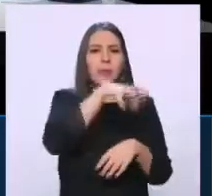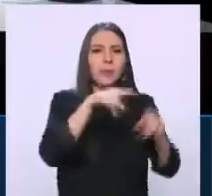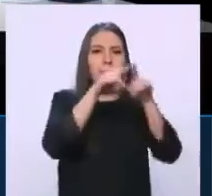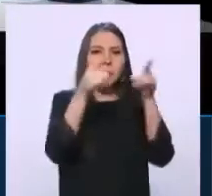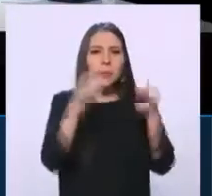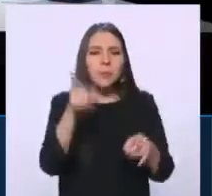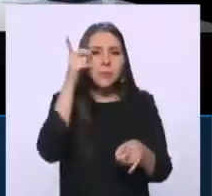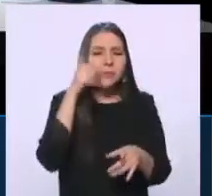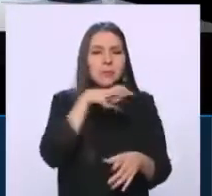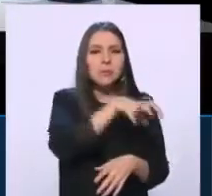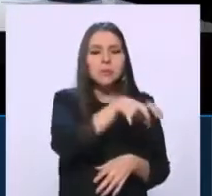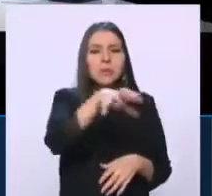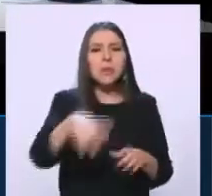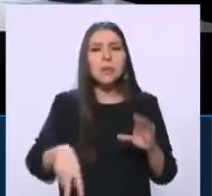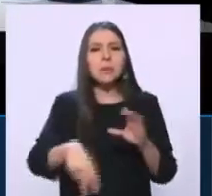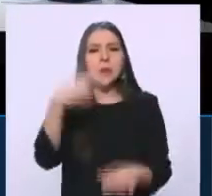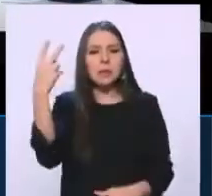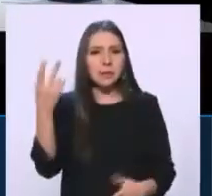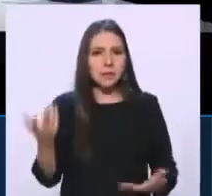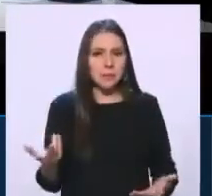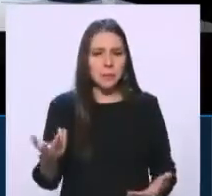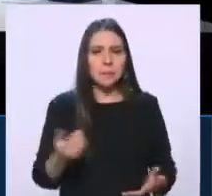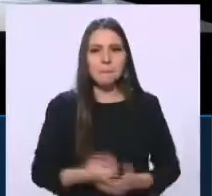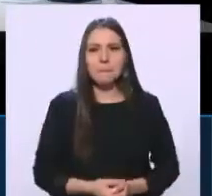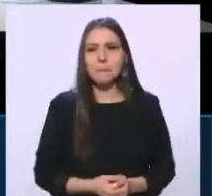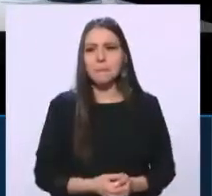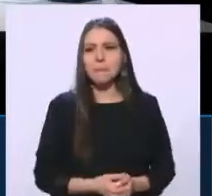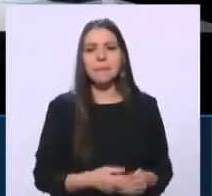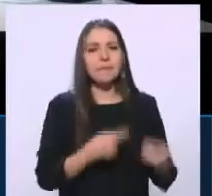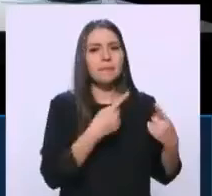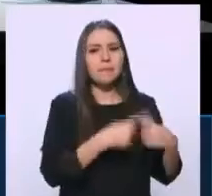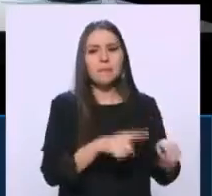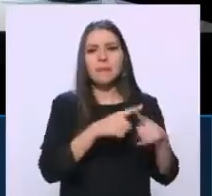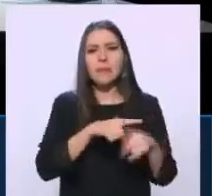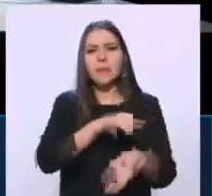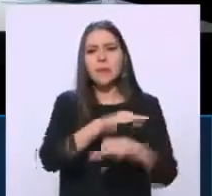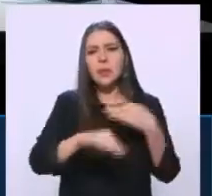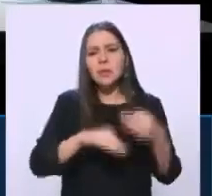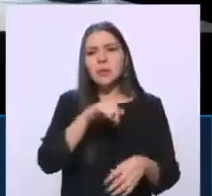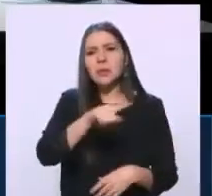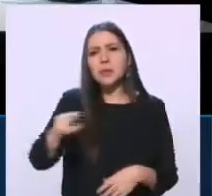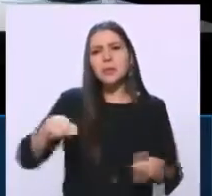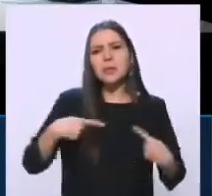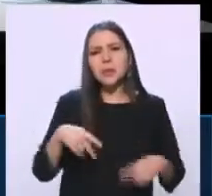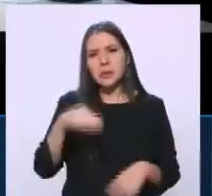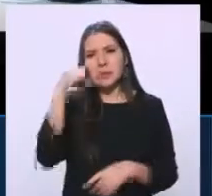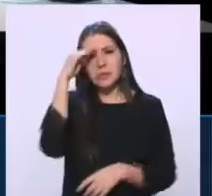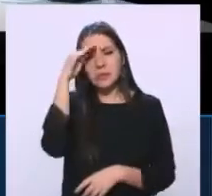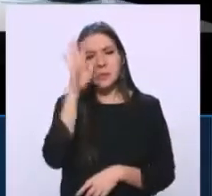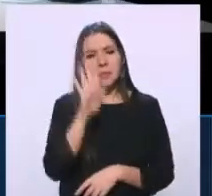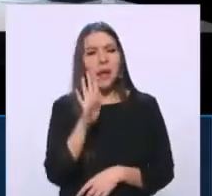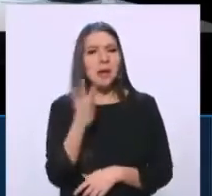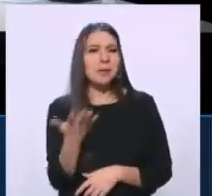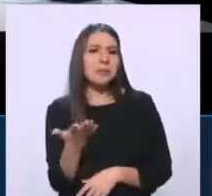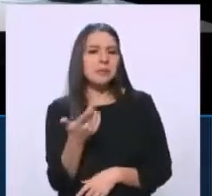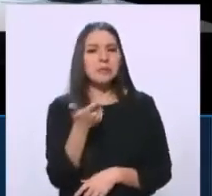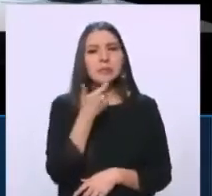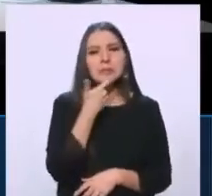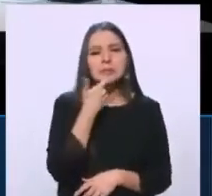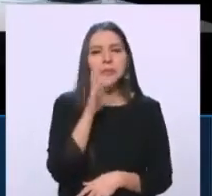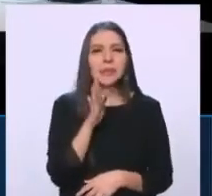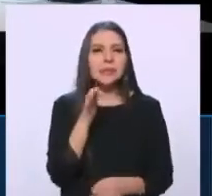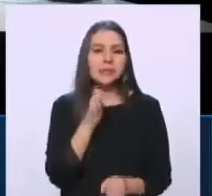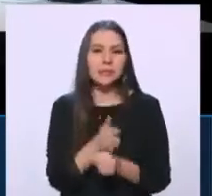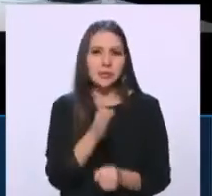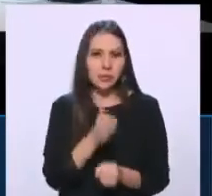claro. Bueno, uno ve todo esto, este conjunto, pues uno tiende a encontrar lo gracioso. Sin embargo,